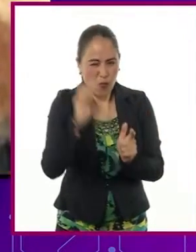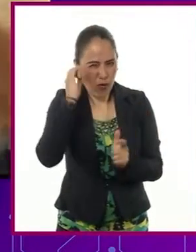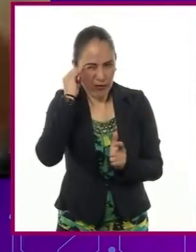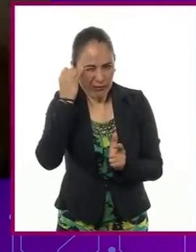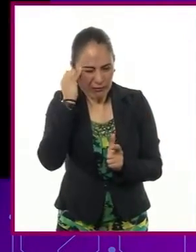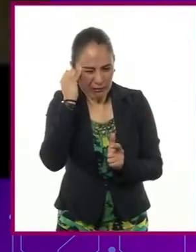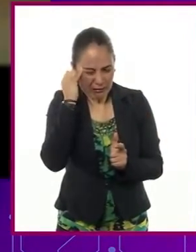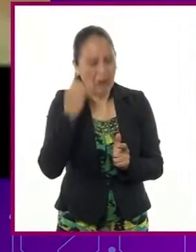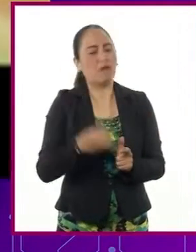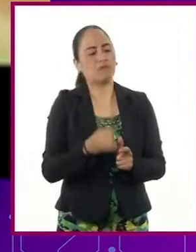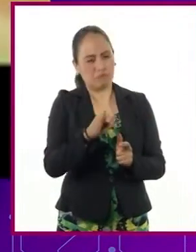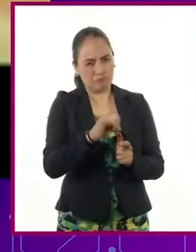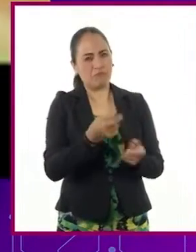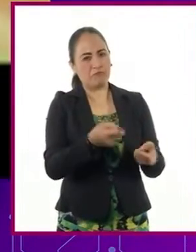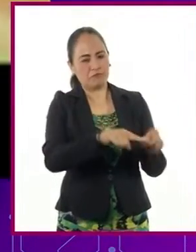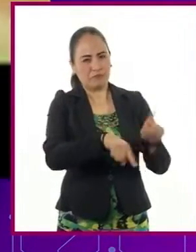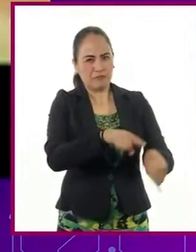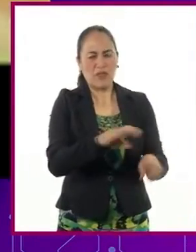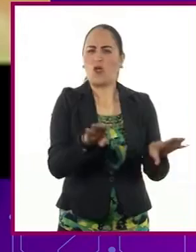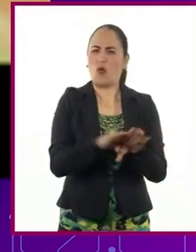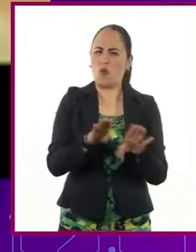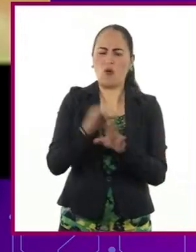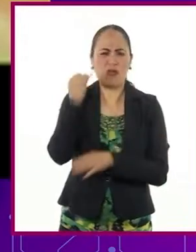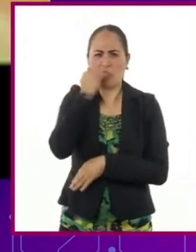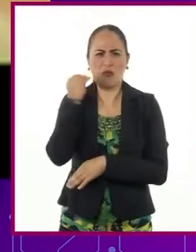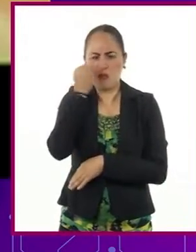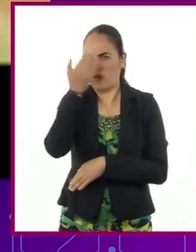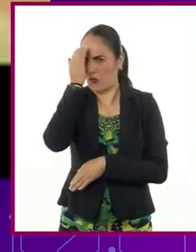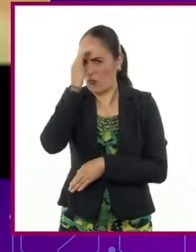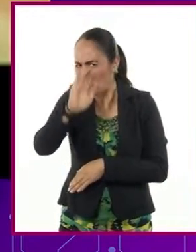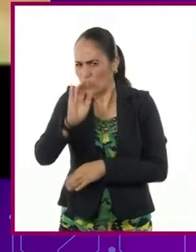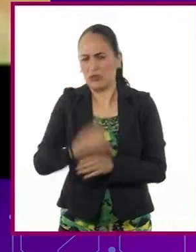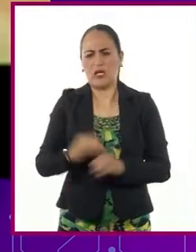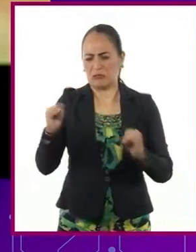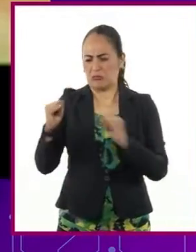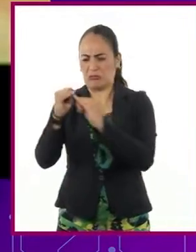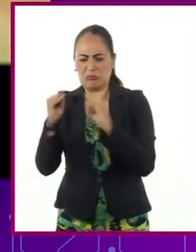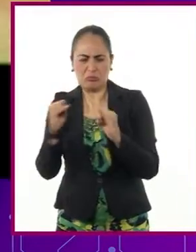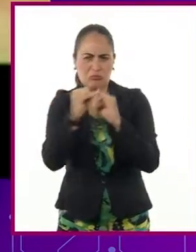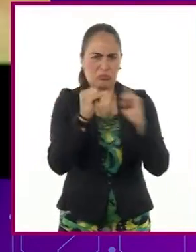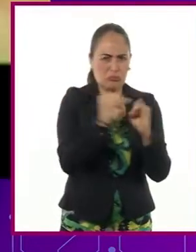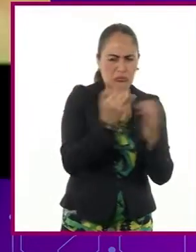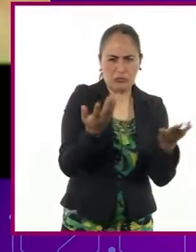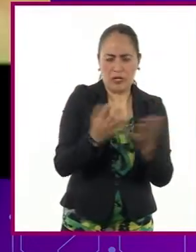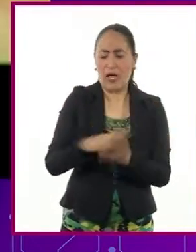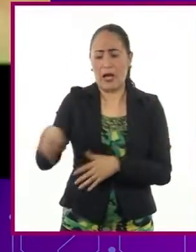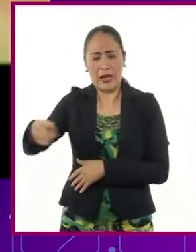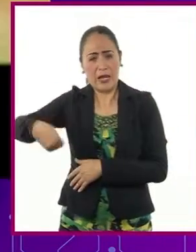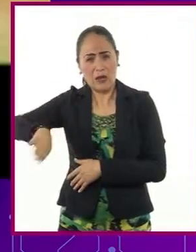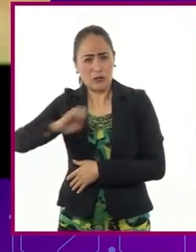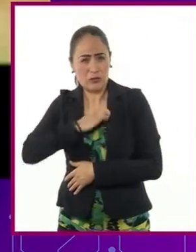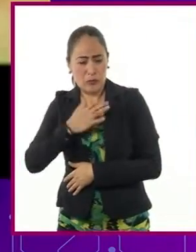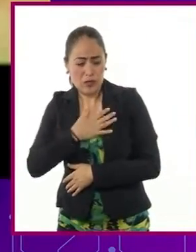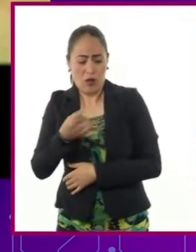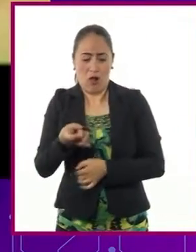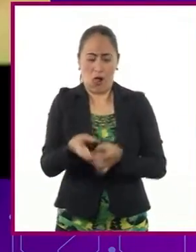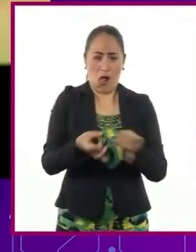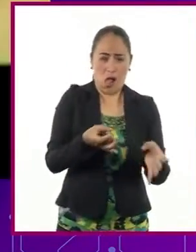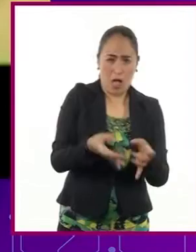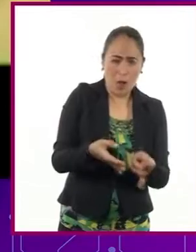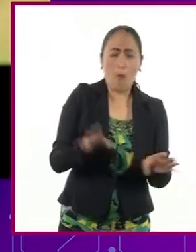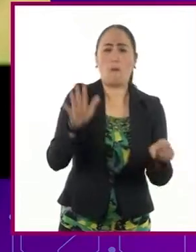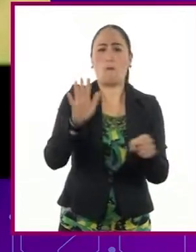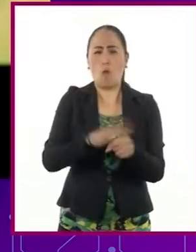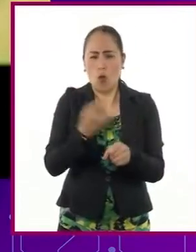aritmética. No sabían el idioma, no sabían las instituciones. Entonces, la conquista española política es una conquista eficaz porque